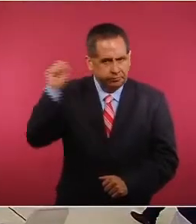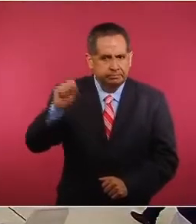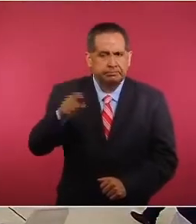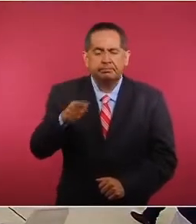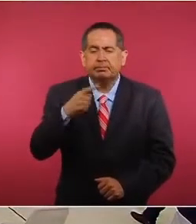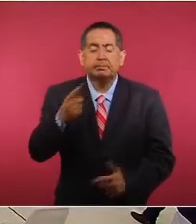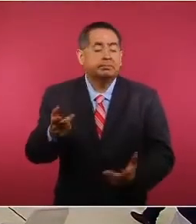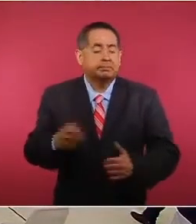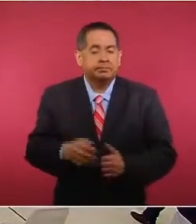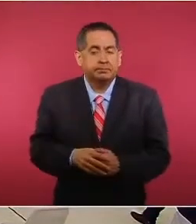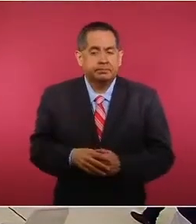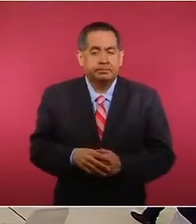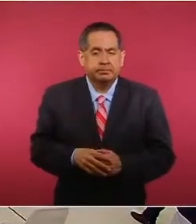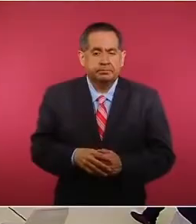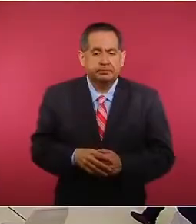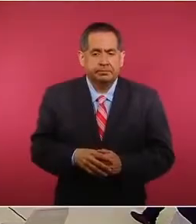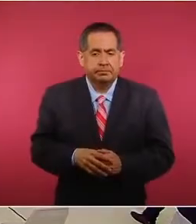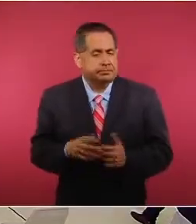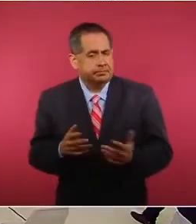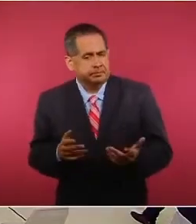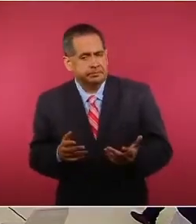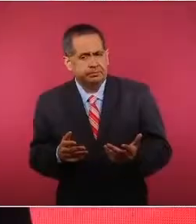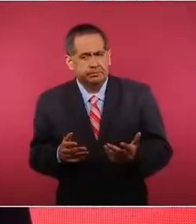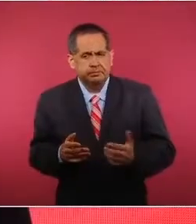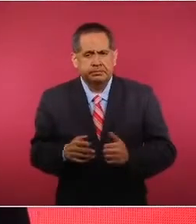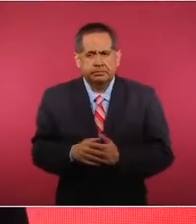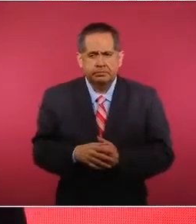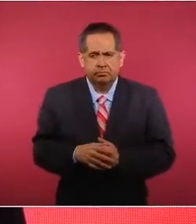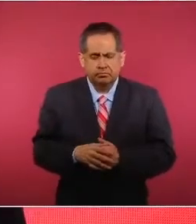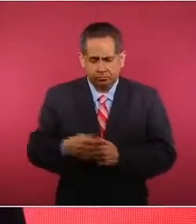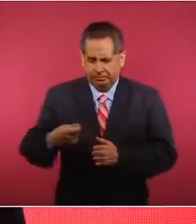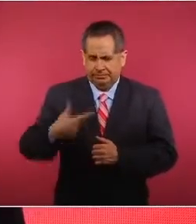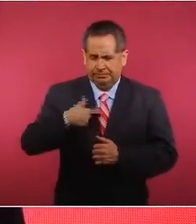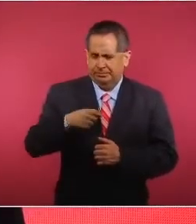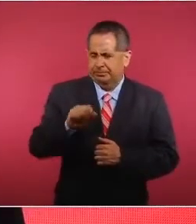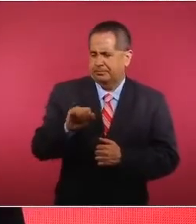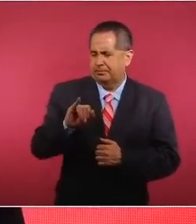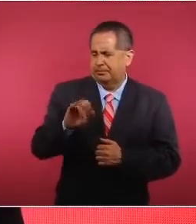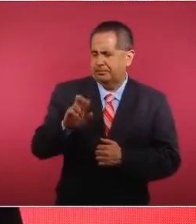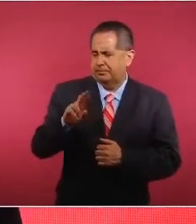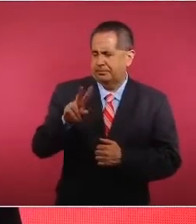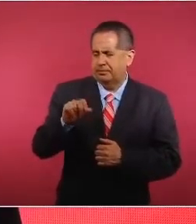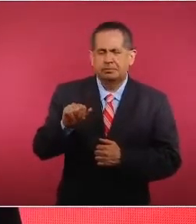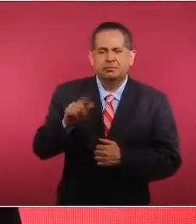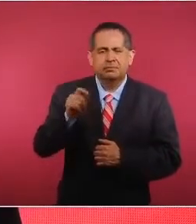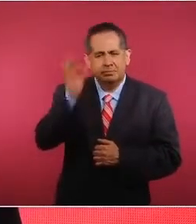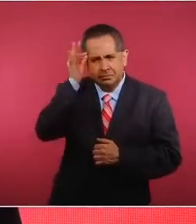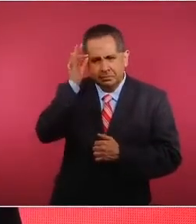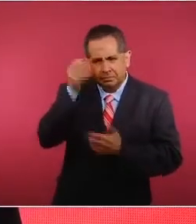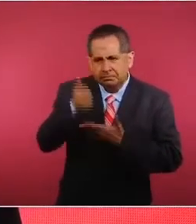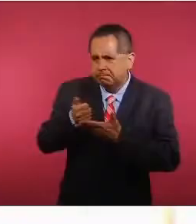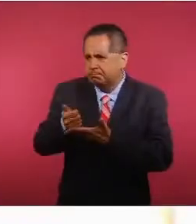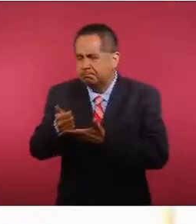que le llamaran siervo de la nación.